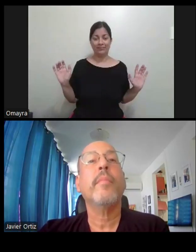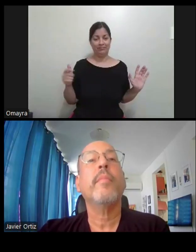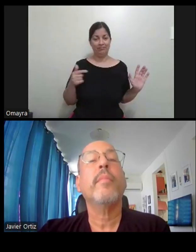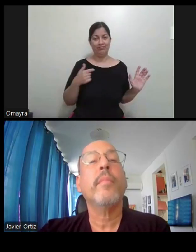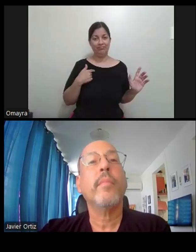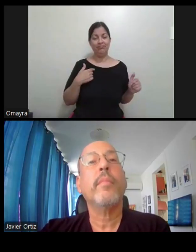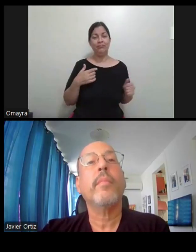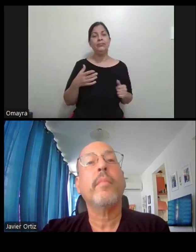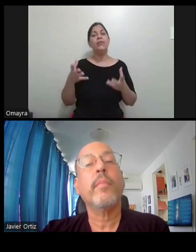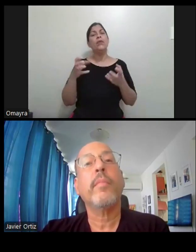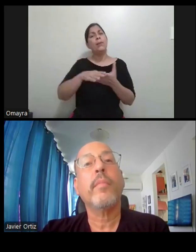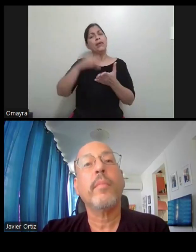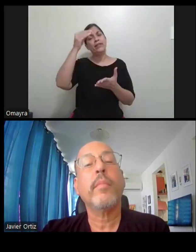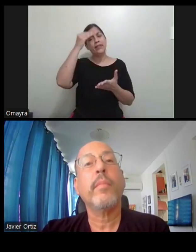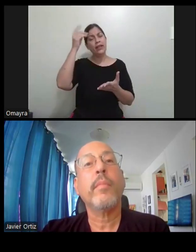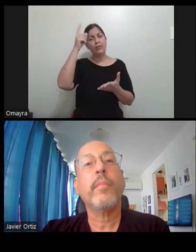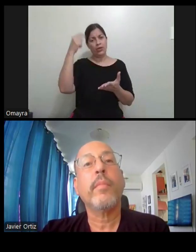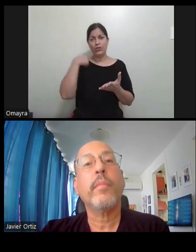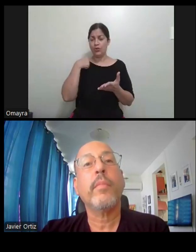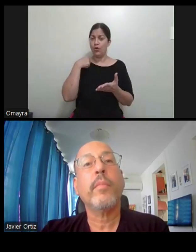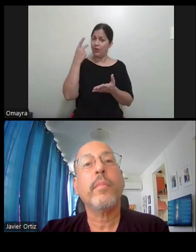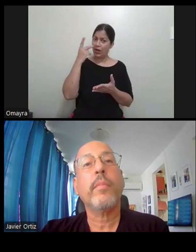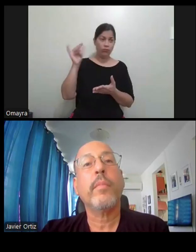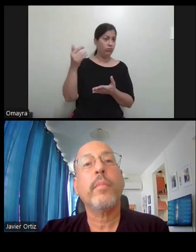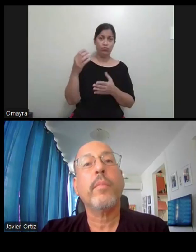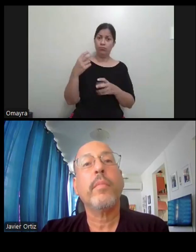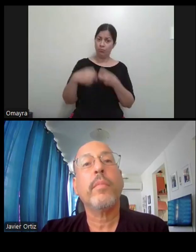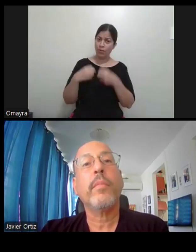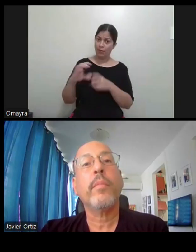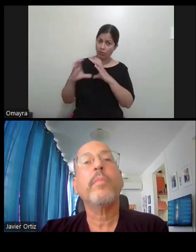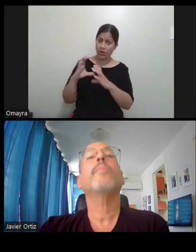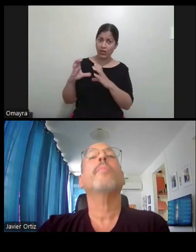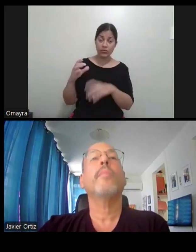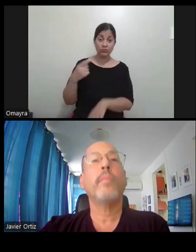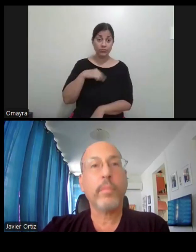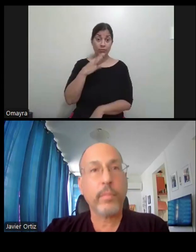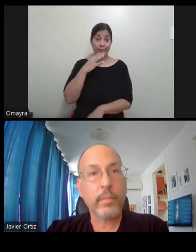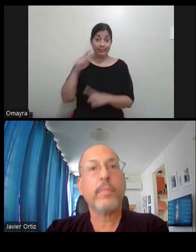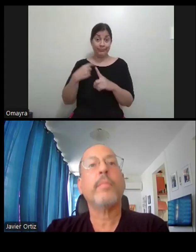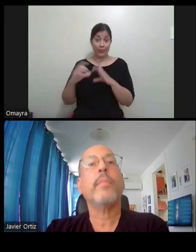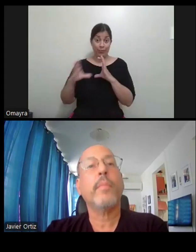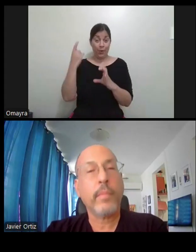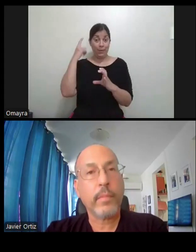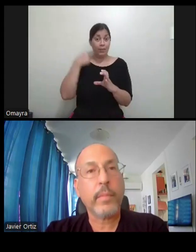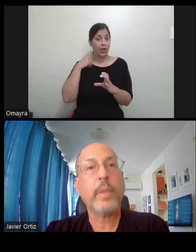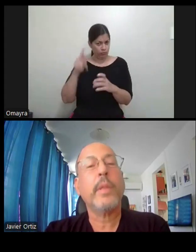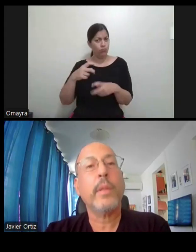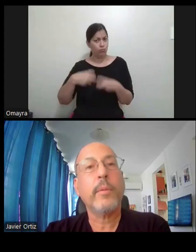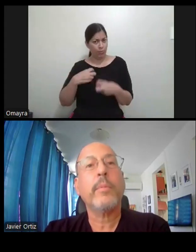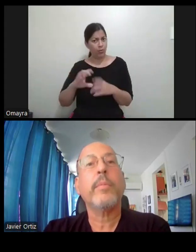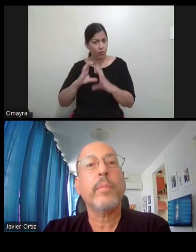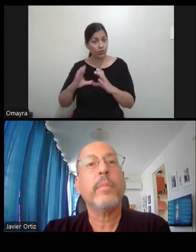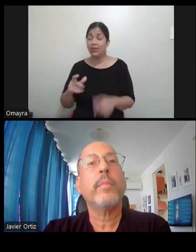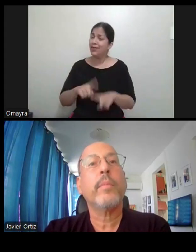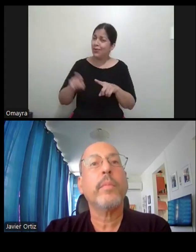quiero aprender porque yo lo vi como un problema de comunicación. Ya que estamos hablando de comunicación, para mí eso era un problema de comunicación. Claro. No, pero tú lo